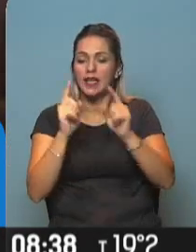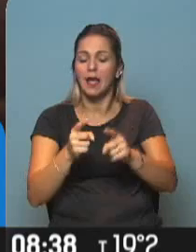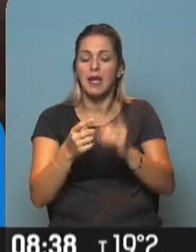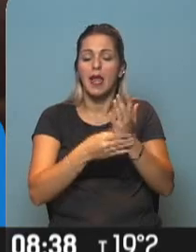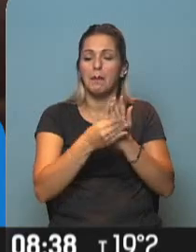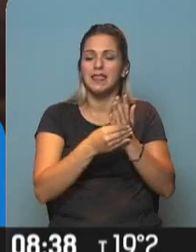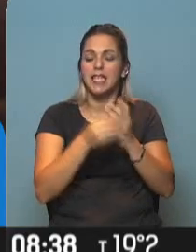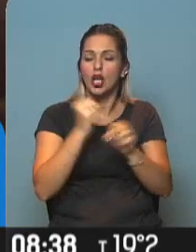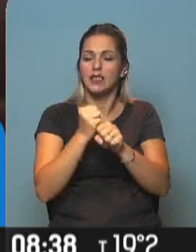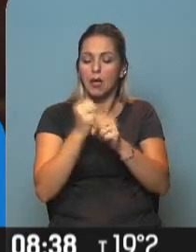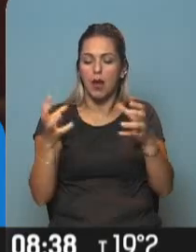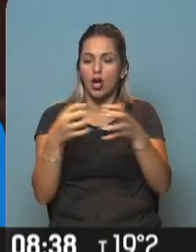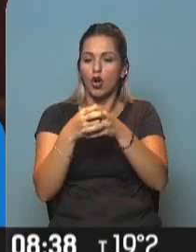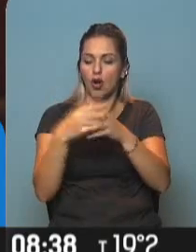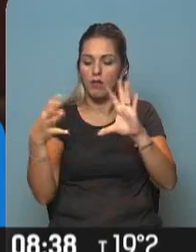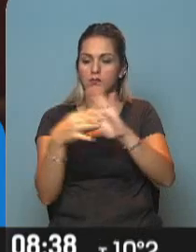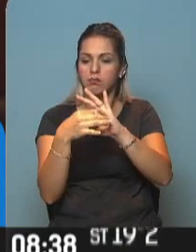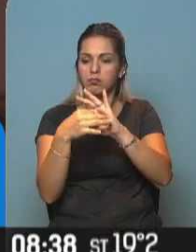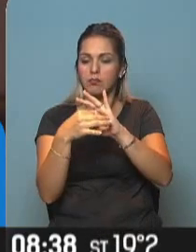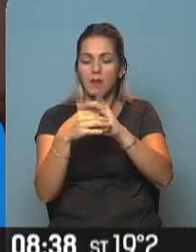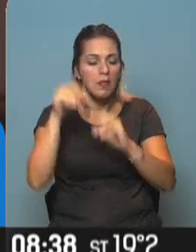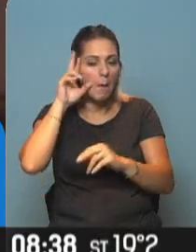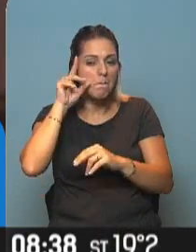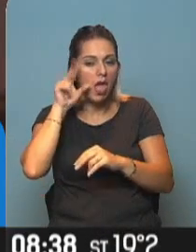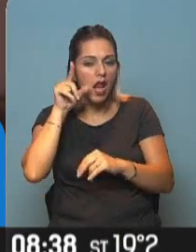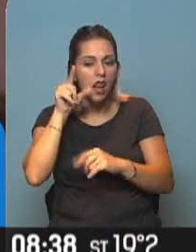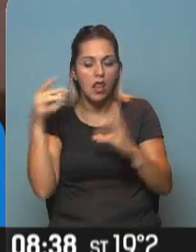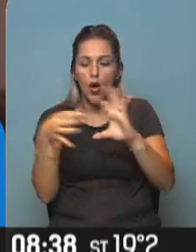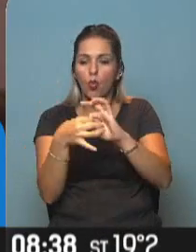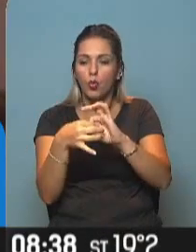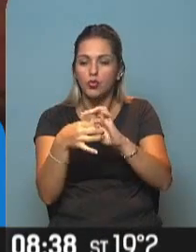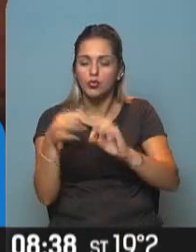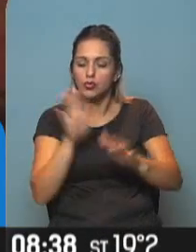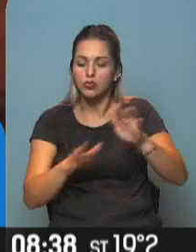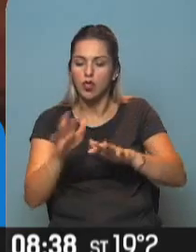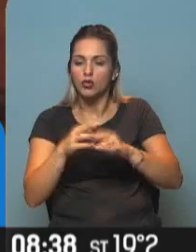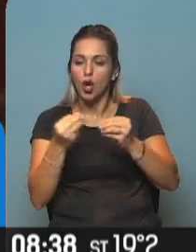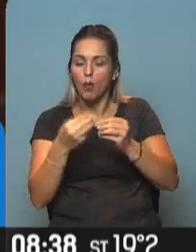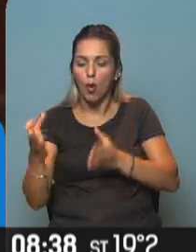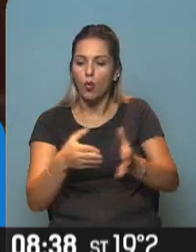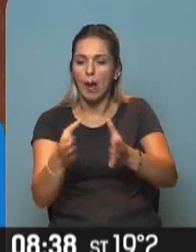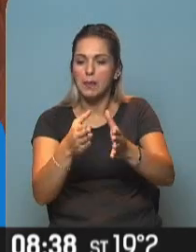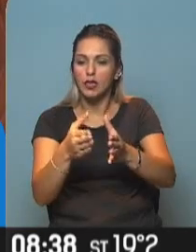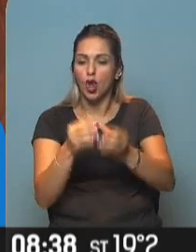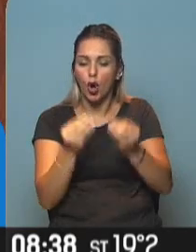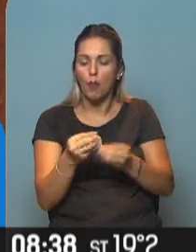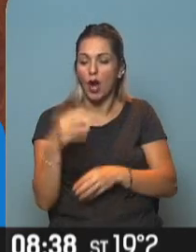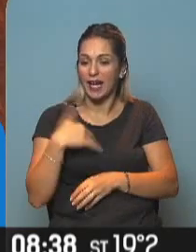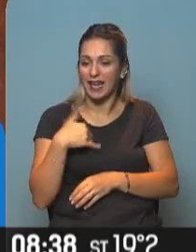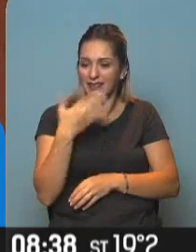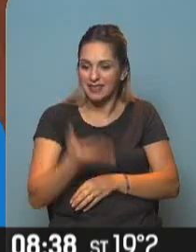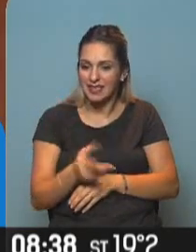empiecen a planificar juntos hacia dónde es que tenemos que ir no solamente como argentinas el estado